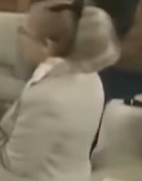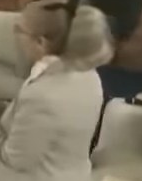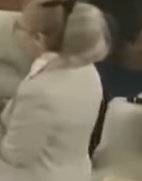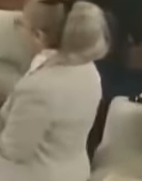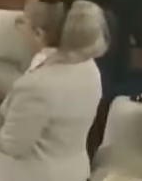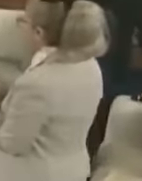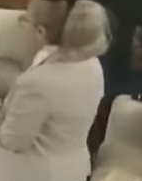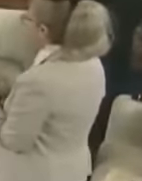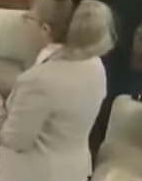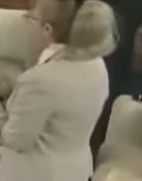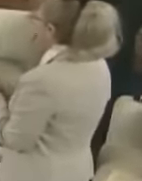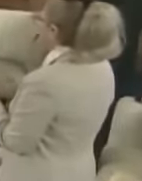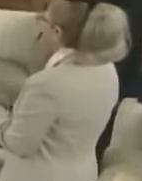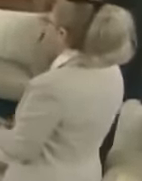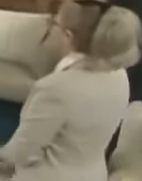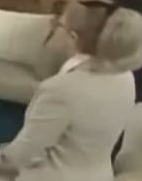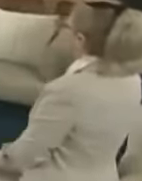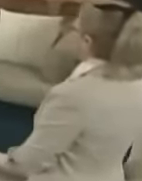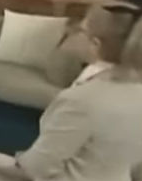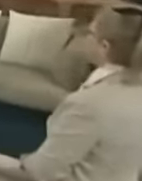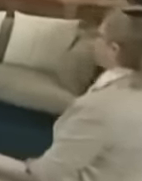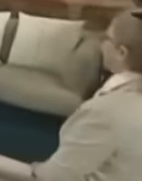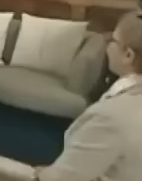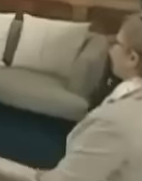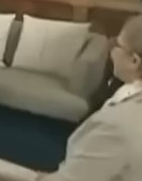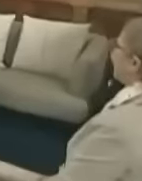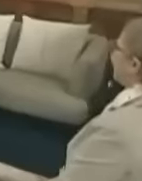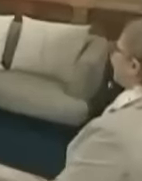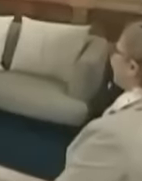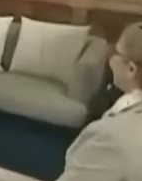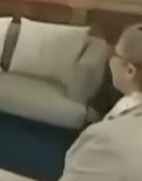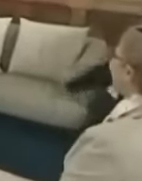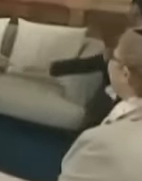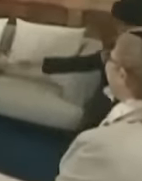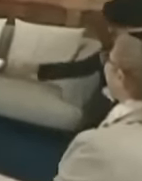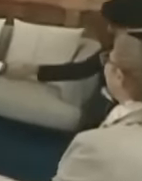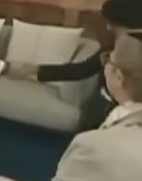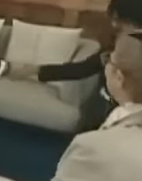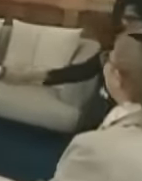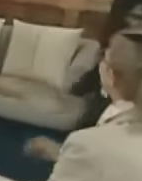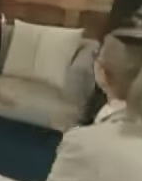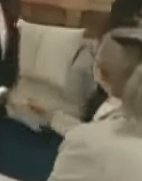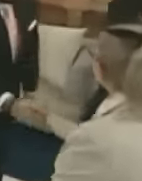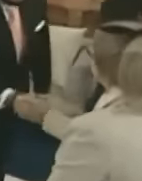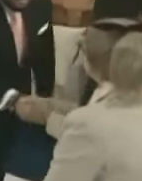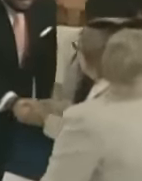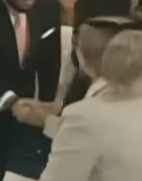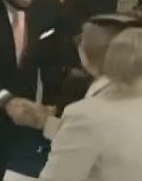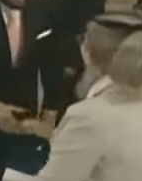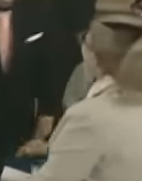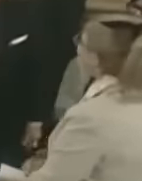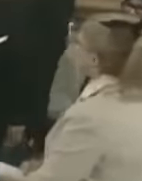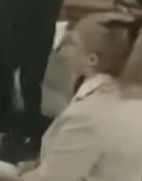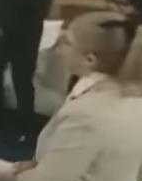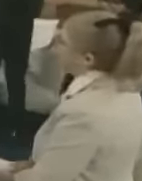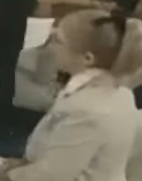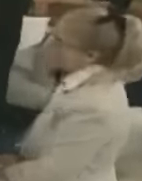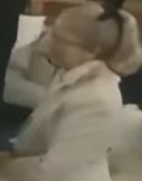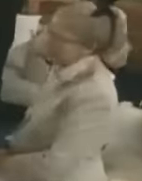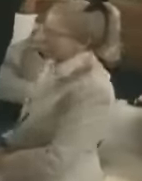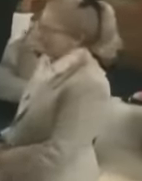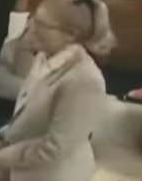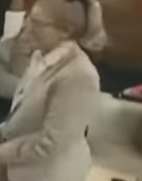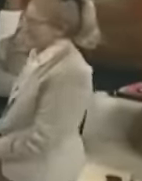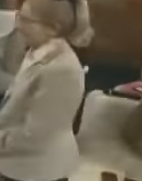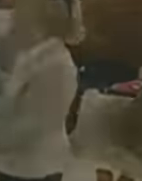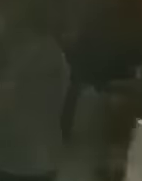del diputado Nicolás Maduro Guerra acá al Salón Simón Bolívar. Saludos. Ciudadana al Gabriela Nicolás Jiménez, Maduro Moros, vicepresidenta sectorial para Ciencia,